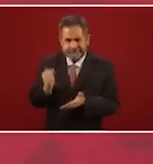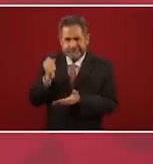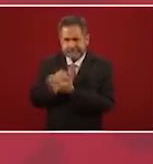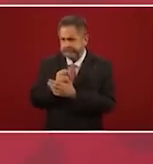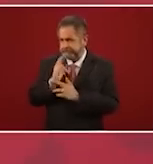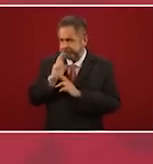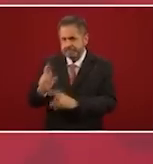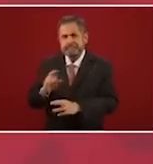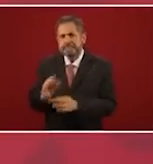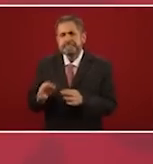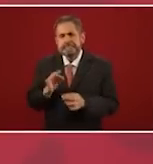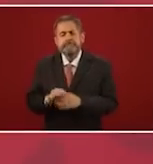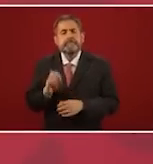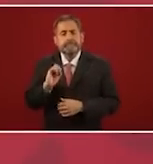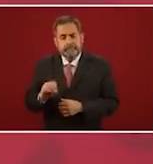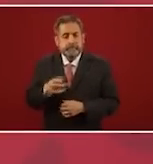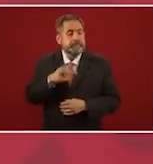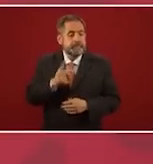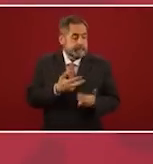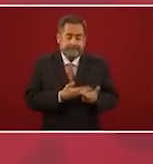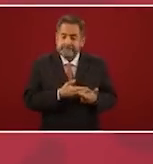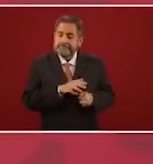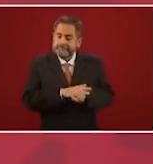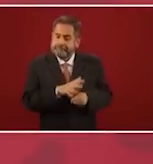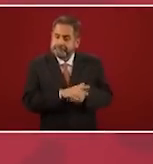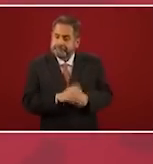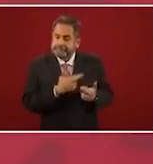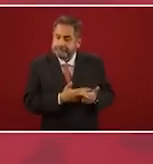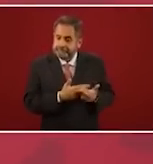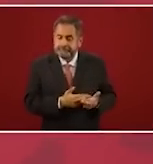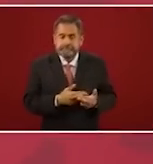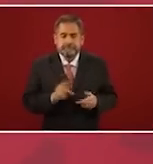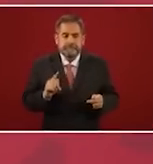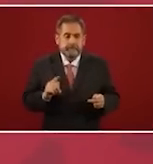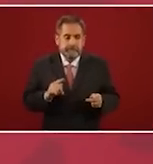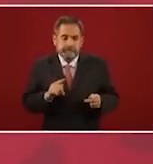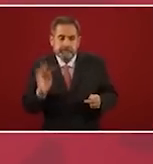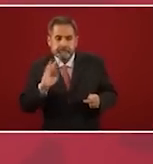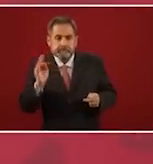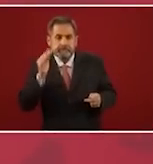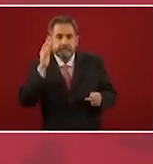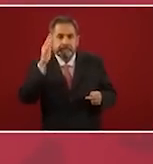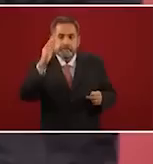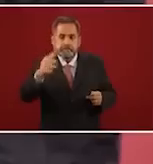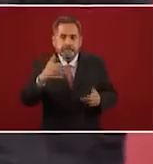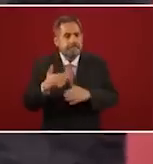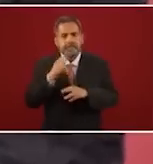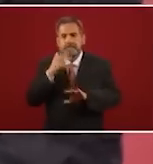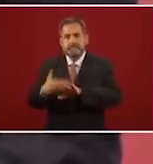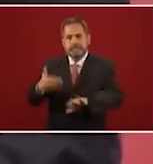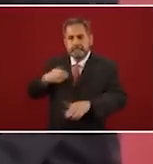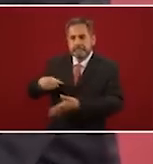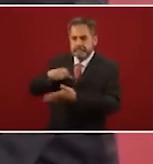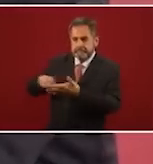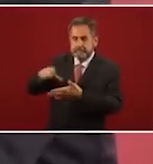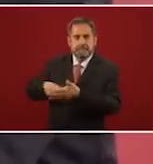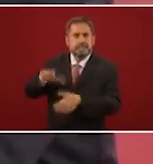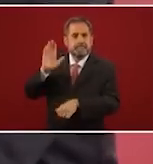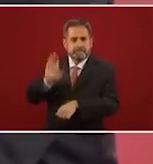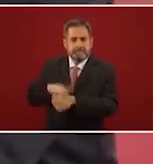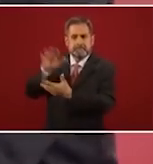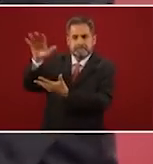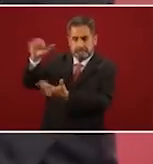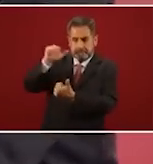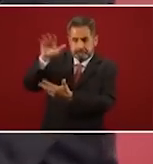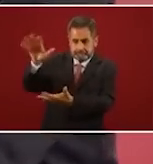así, pero tenemos, lo que estamos es previendo que no vaya a